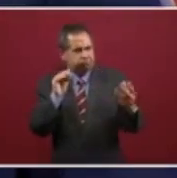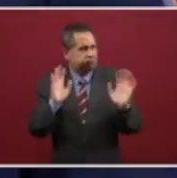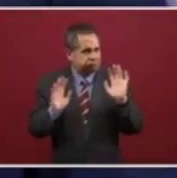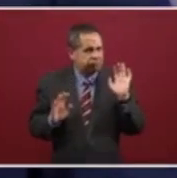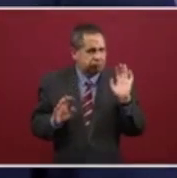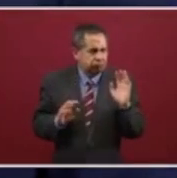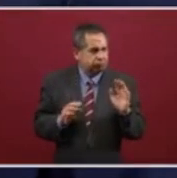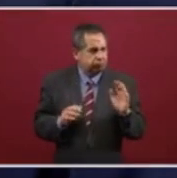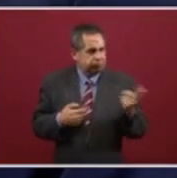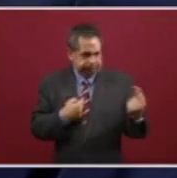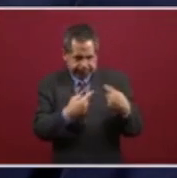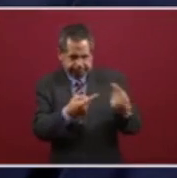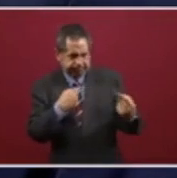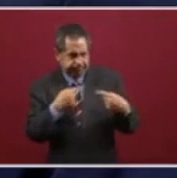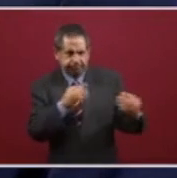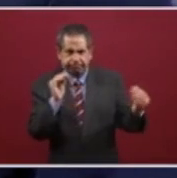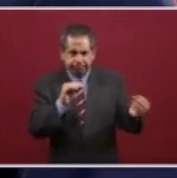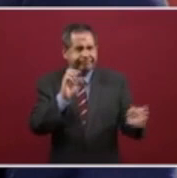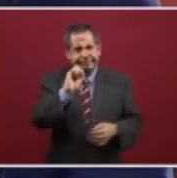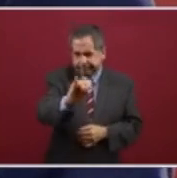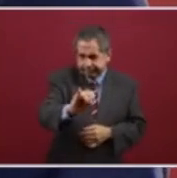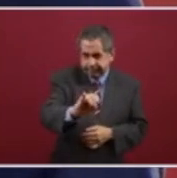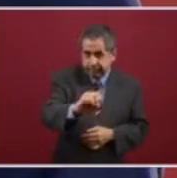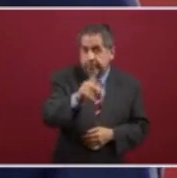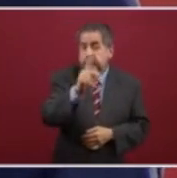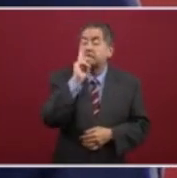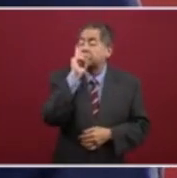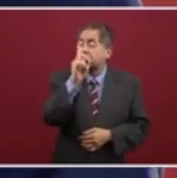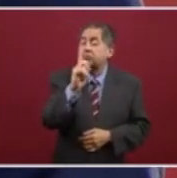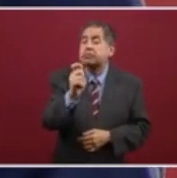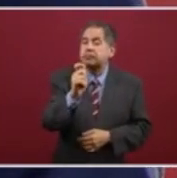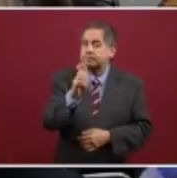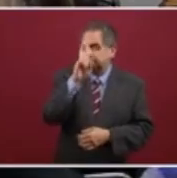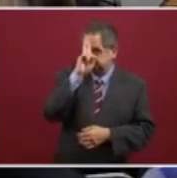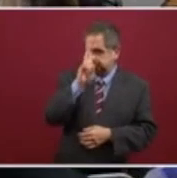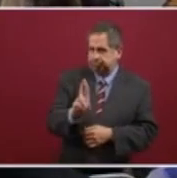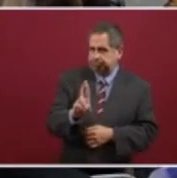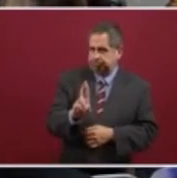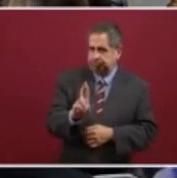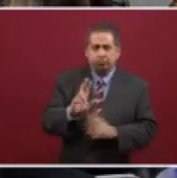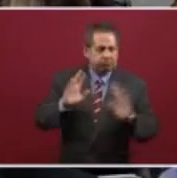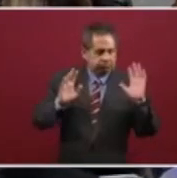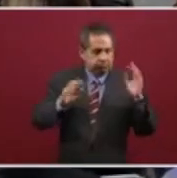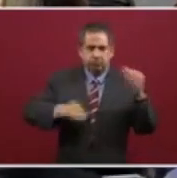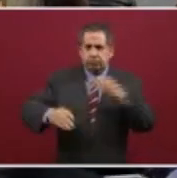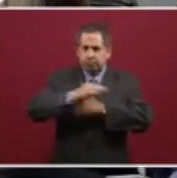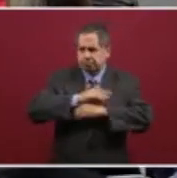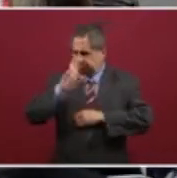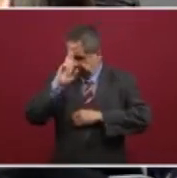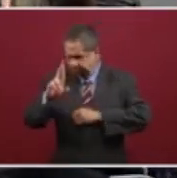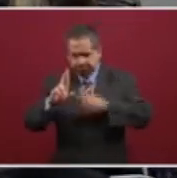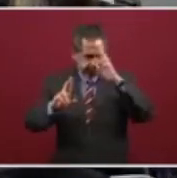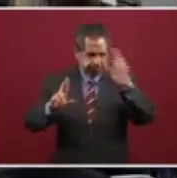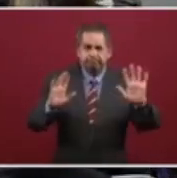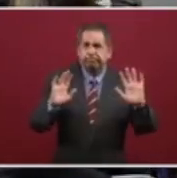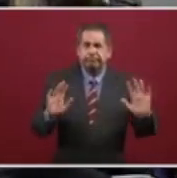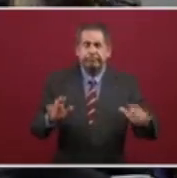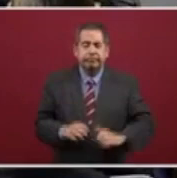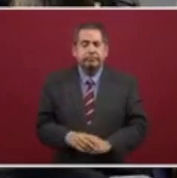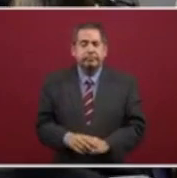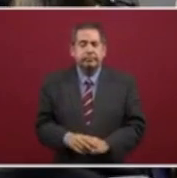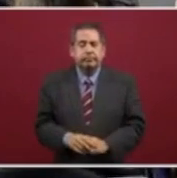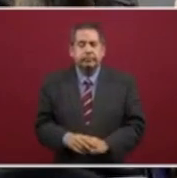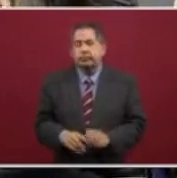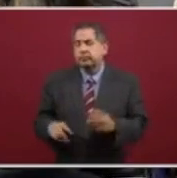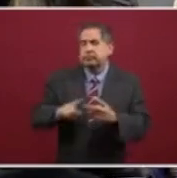sí debate, pero con respeto, ¿sí?, a todas las expresiones. La